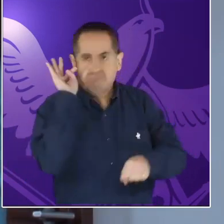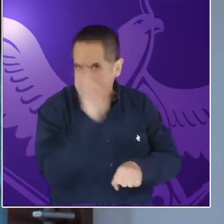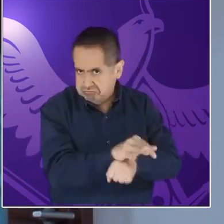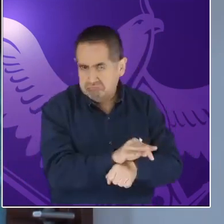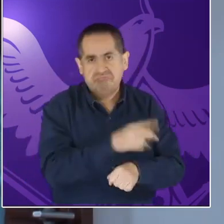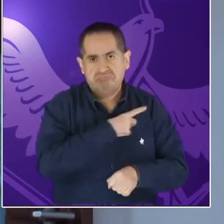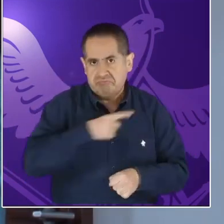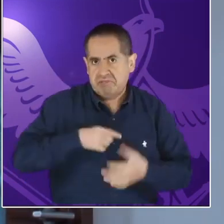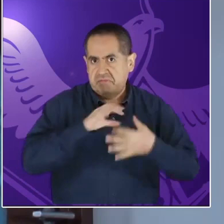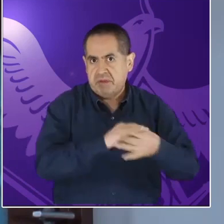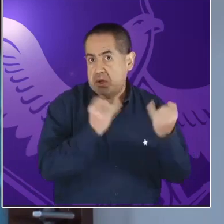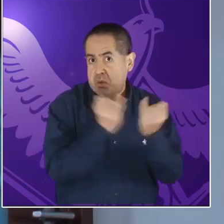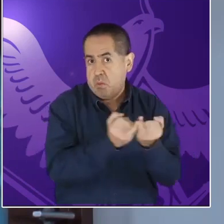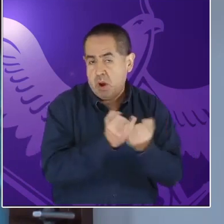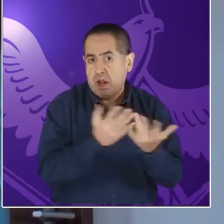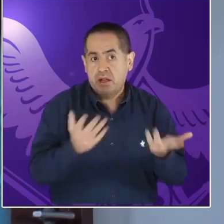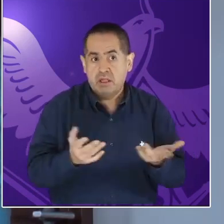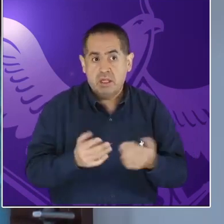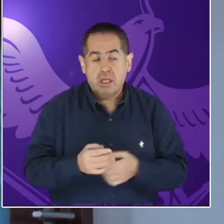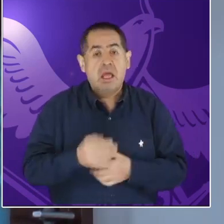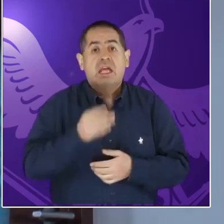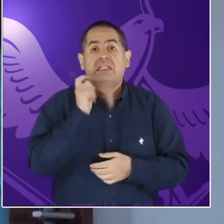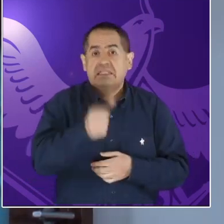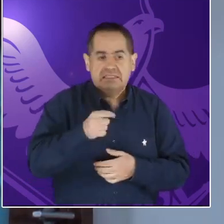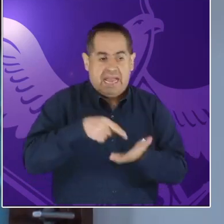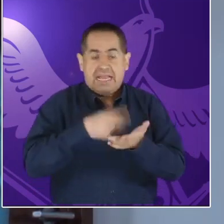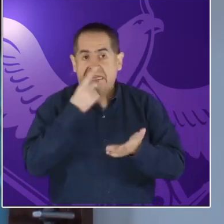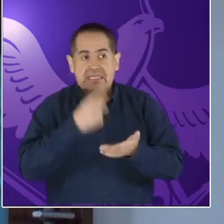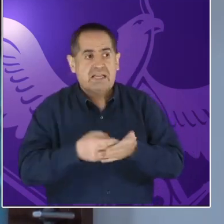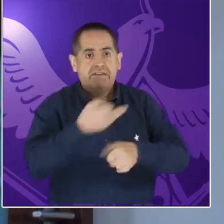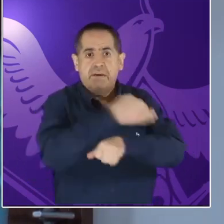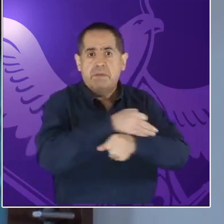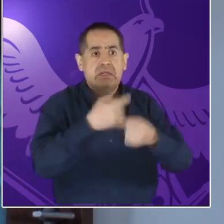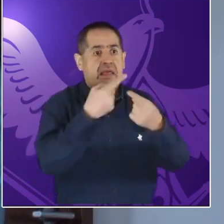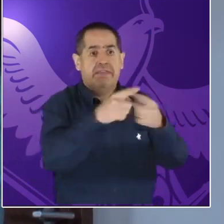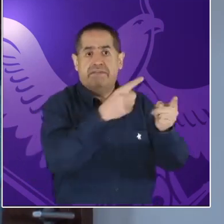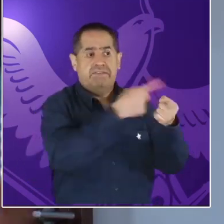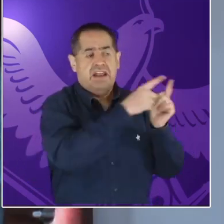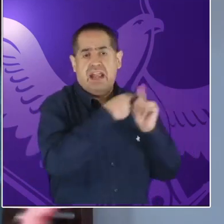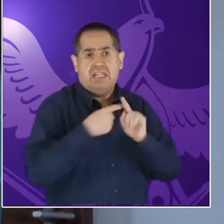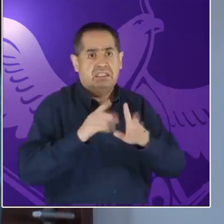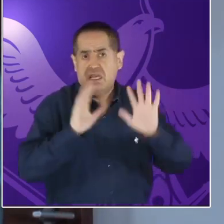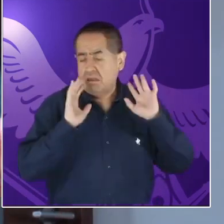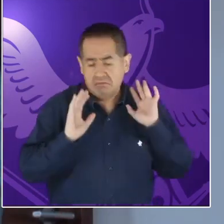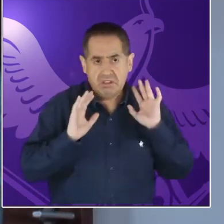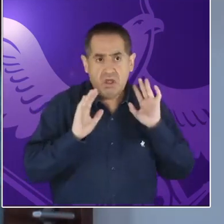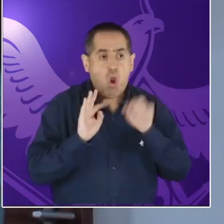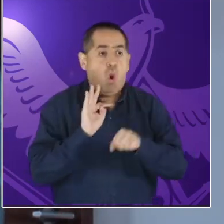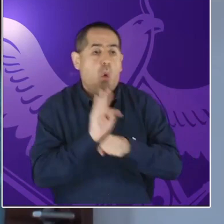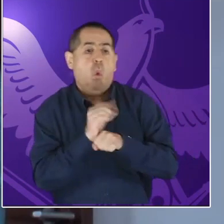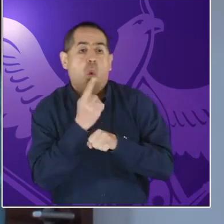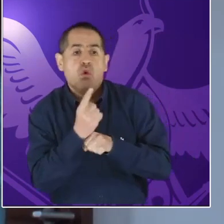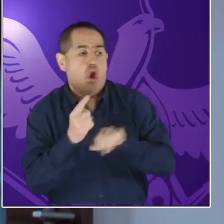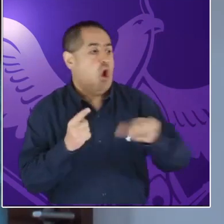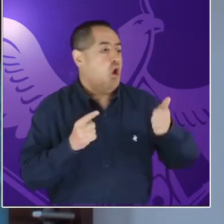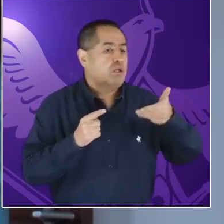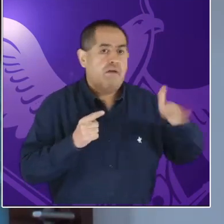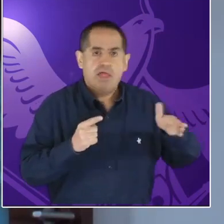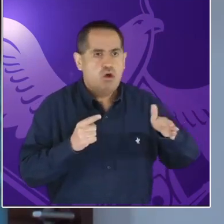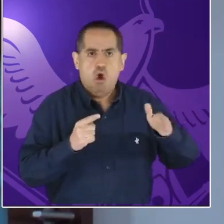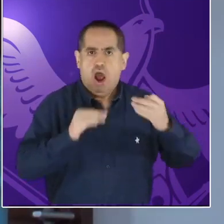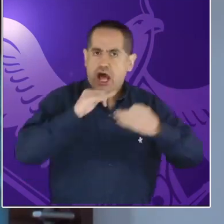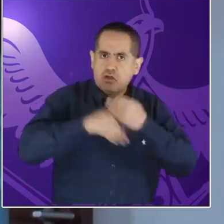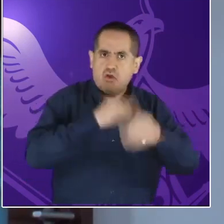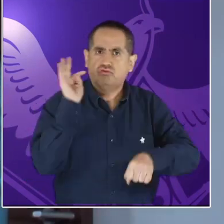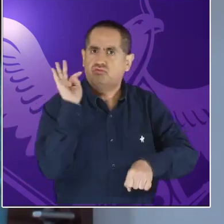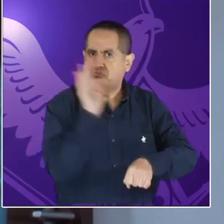figuras, más allá del matrimonio, que las familias no son diversas y que la Convención Americana no